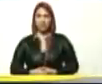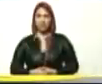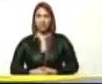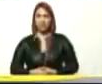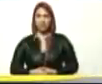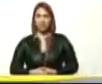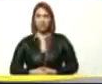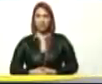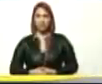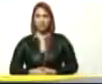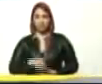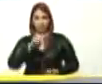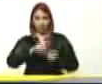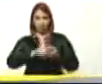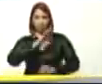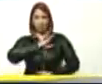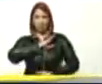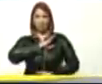Silita